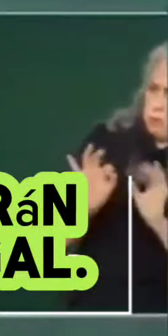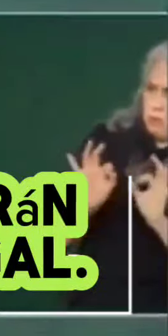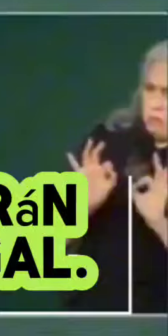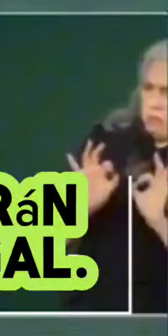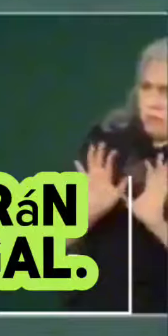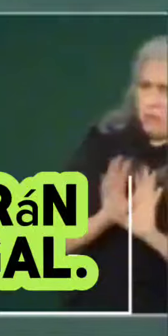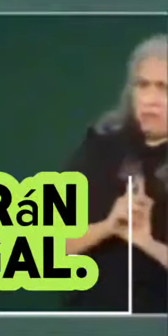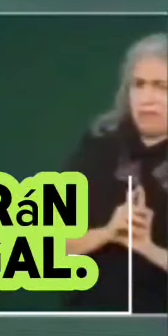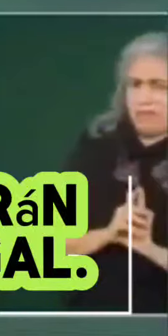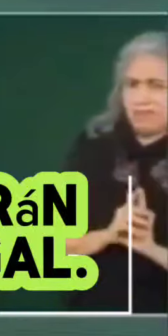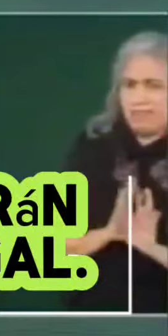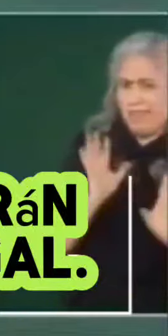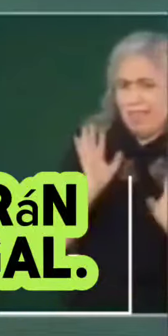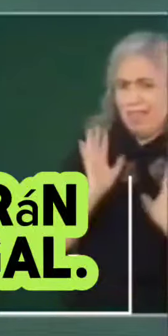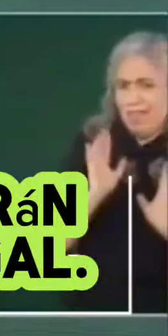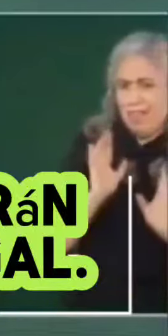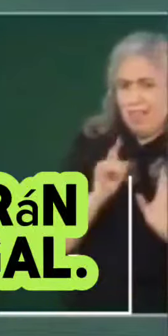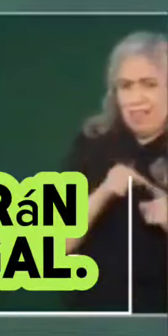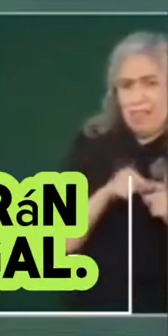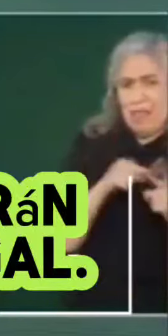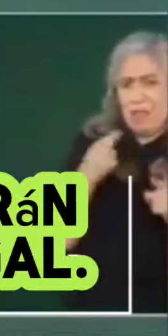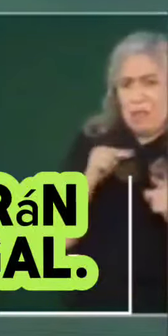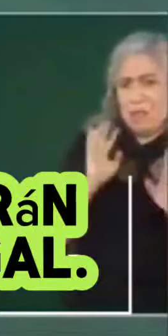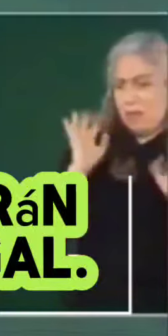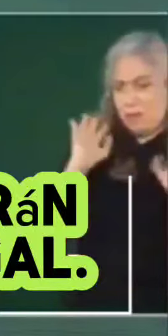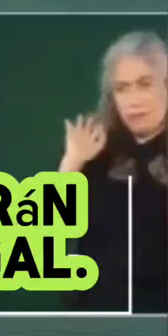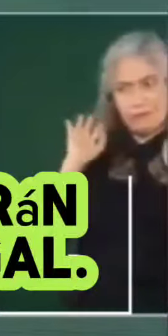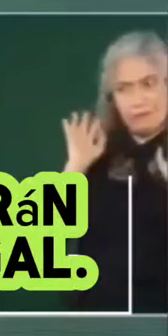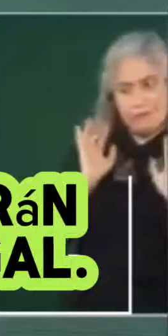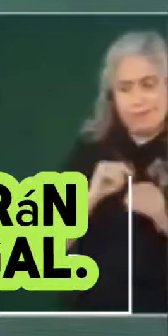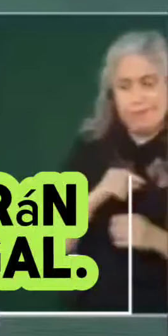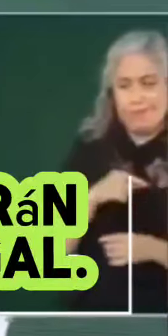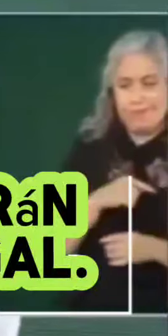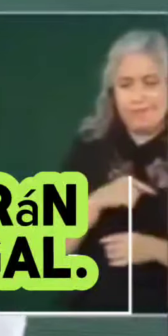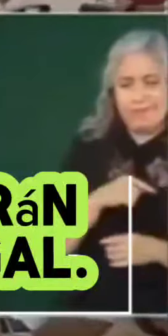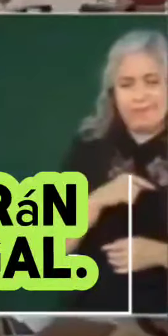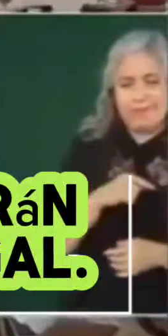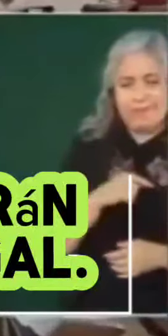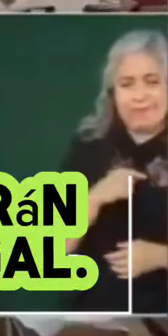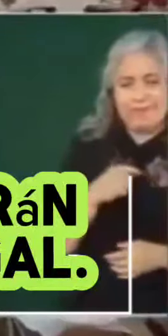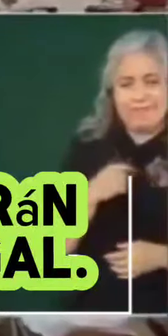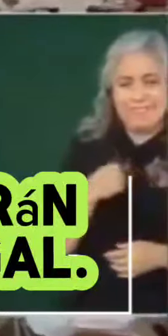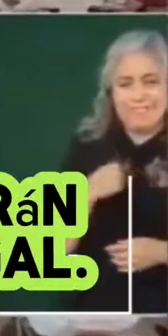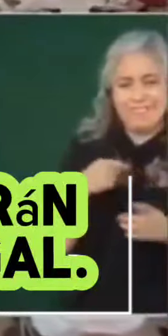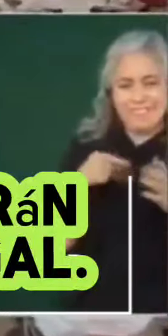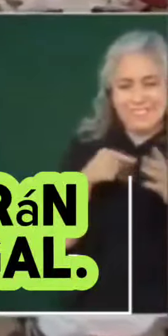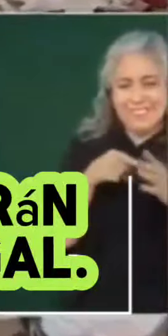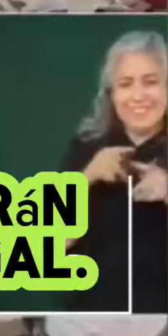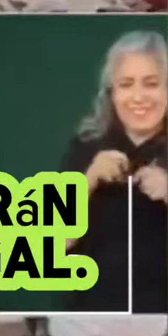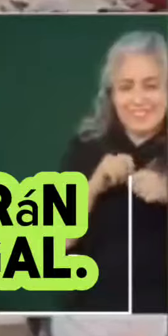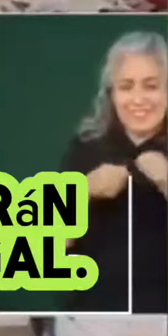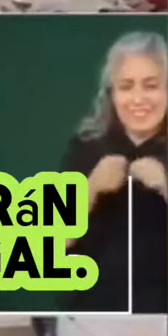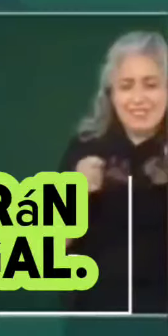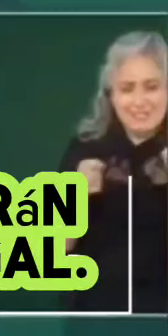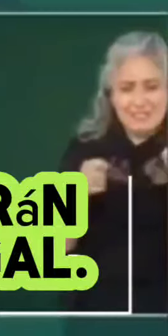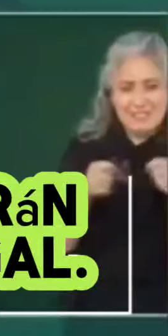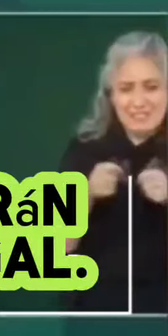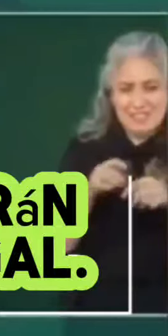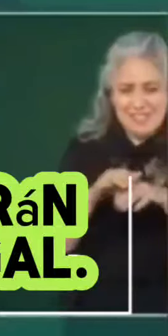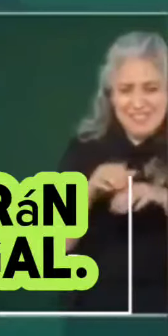No voy a decir aquí la marca porque no le voy a hacer propaganda. Yo le hago propaganda a los tenis que hacen